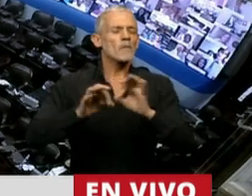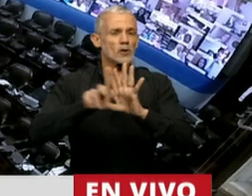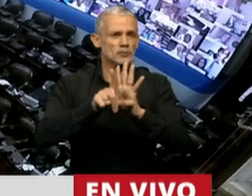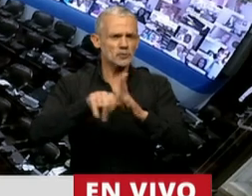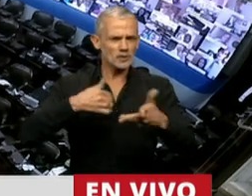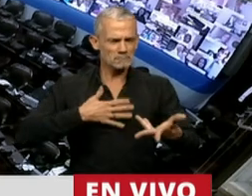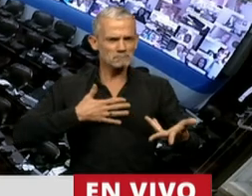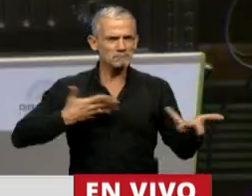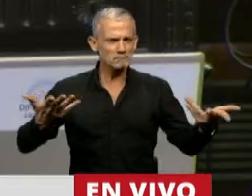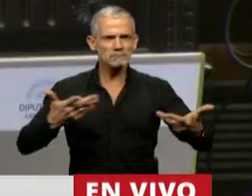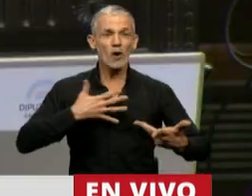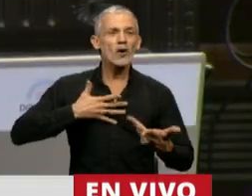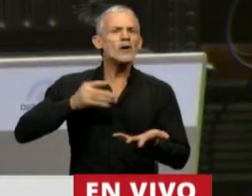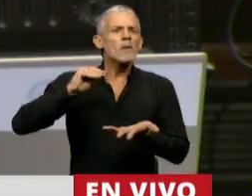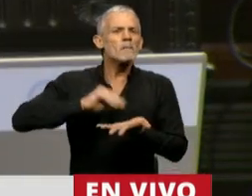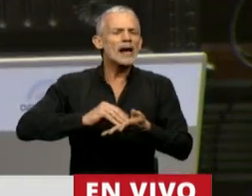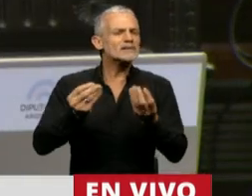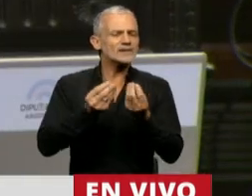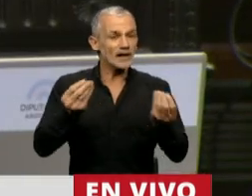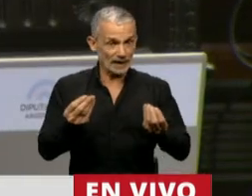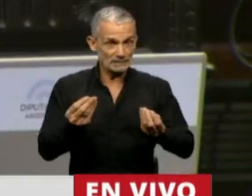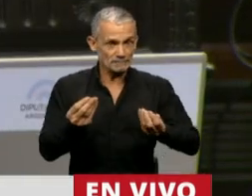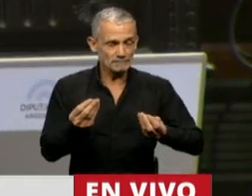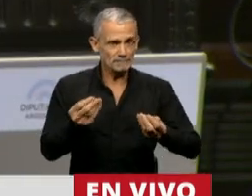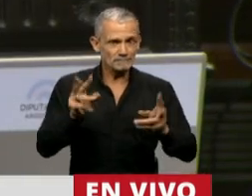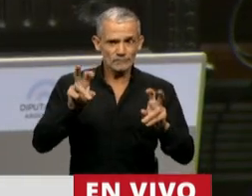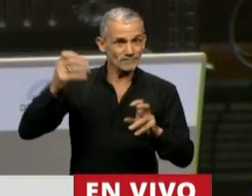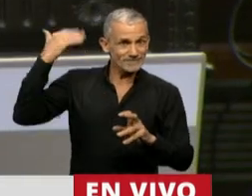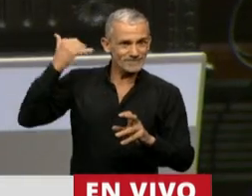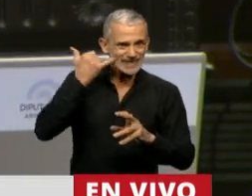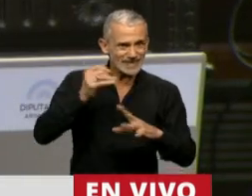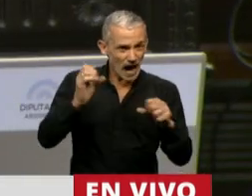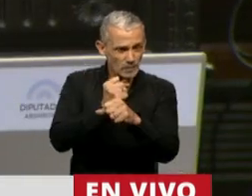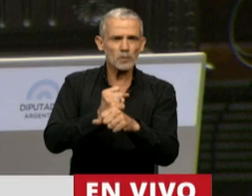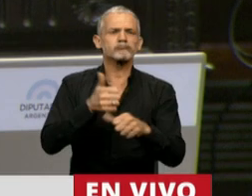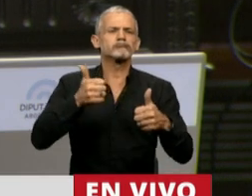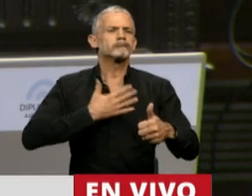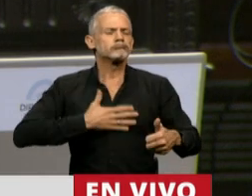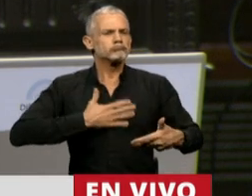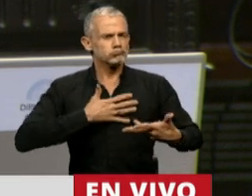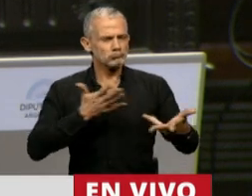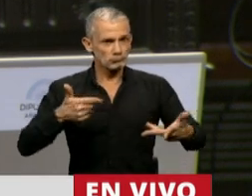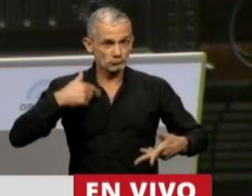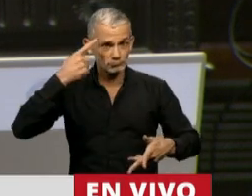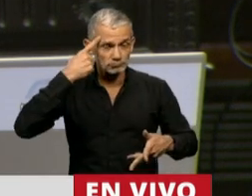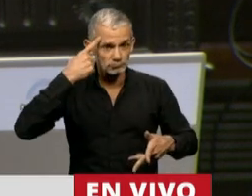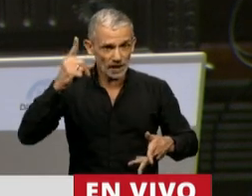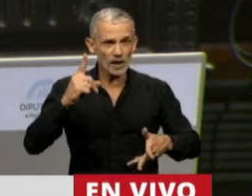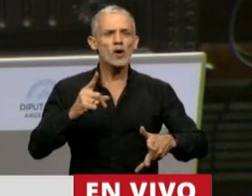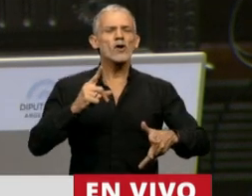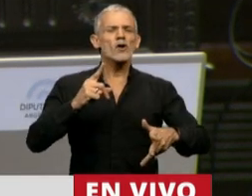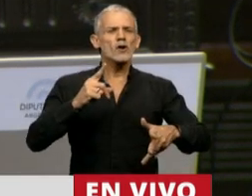cámara Me alegra mucho más aún haber tratado los proyectos anteriores creo que